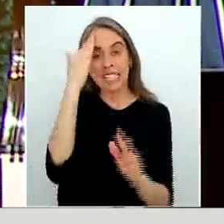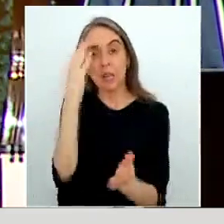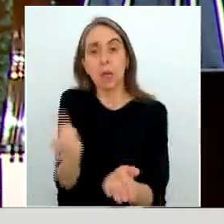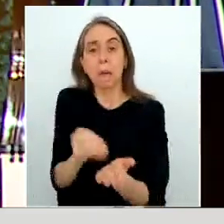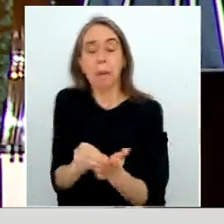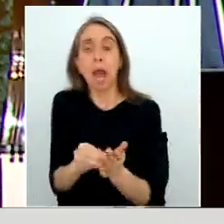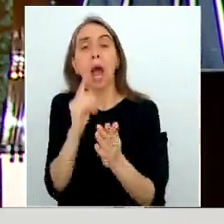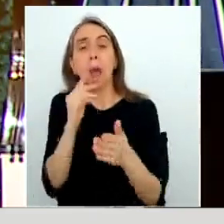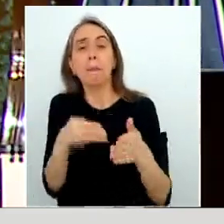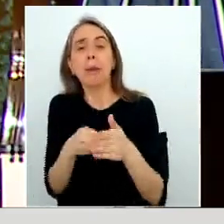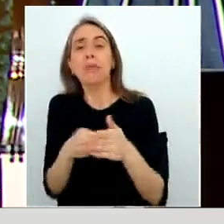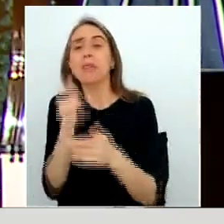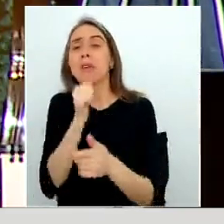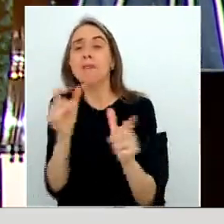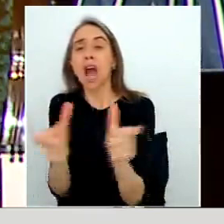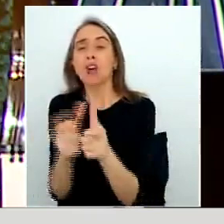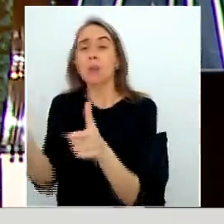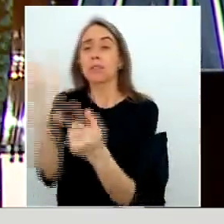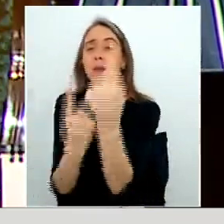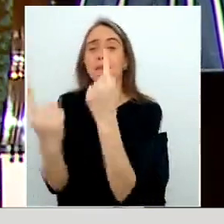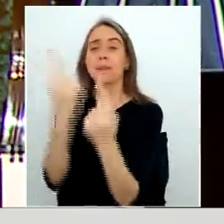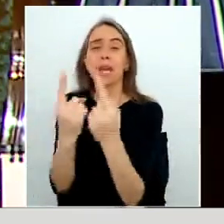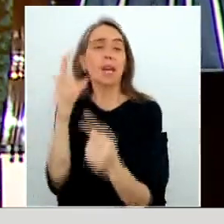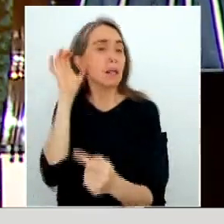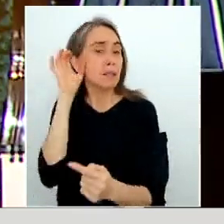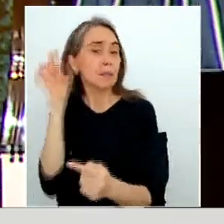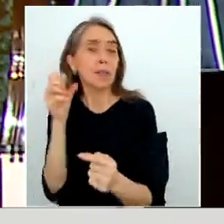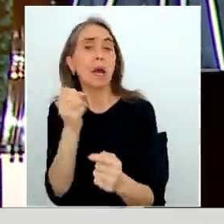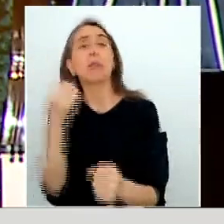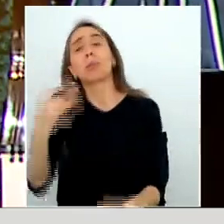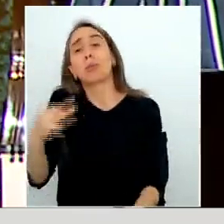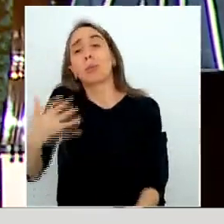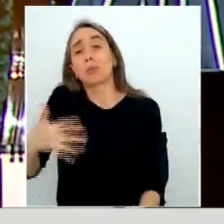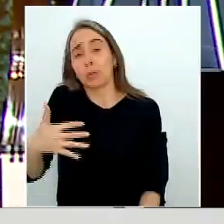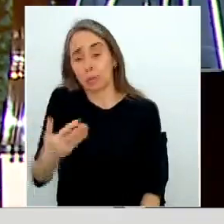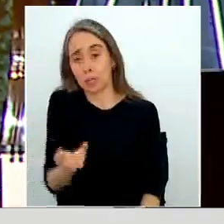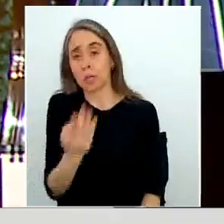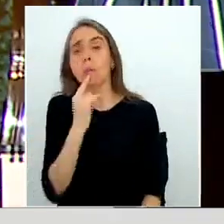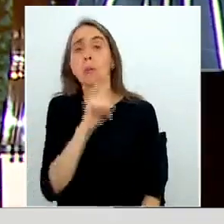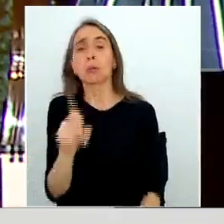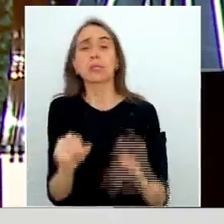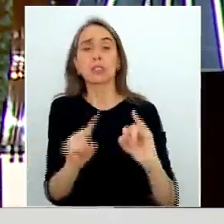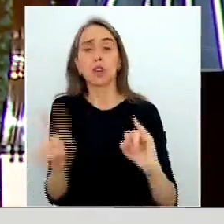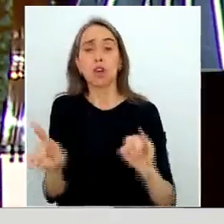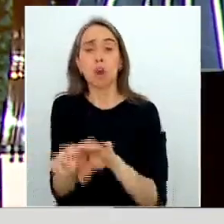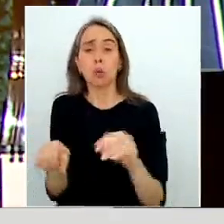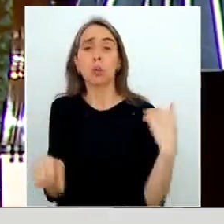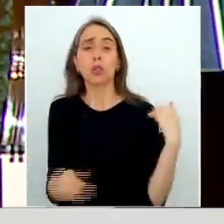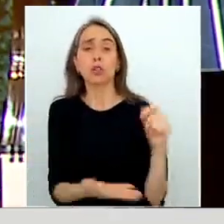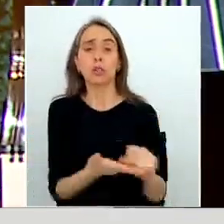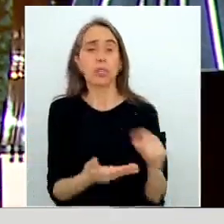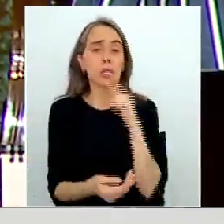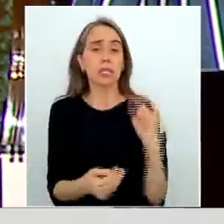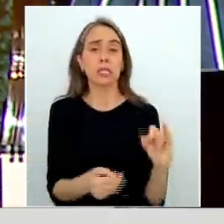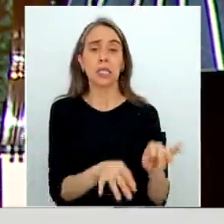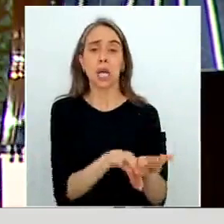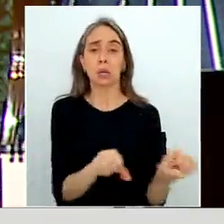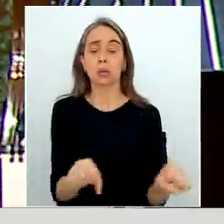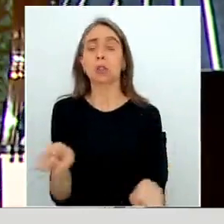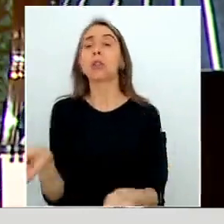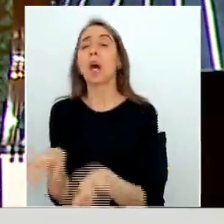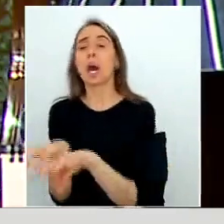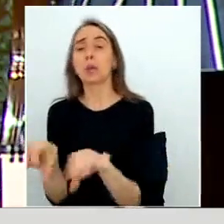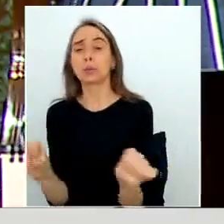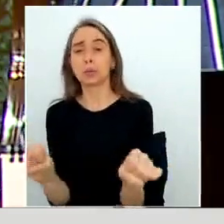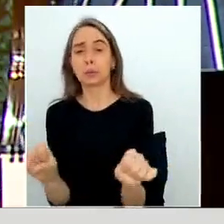audiencias muy relevantes habría acuerdo acord acordado